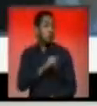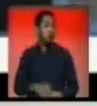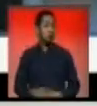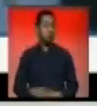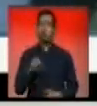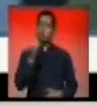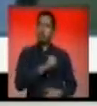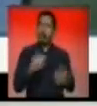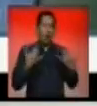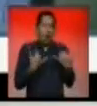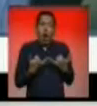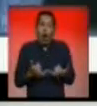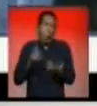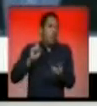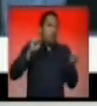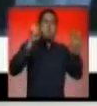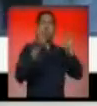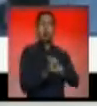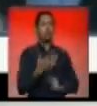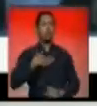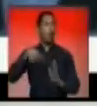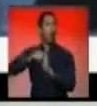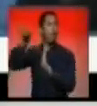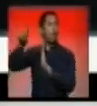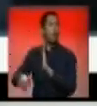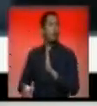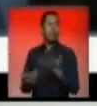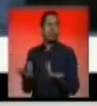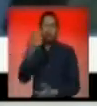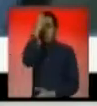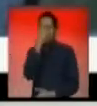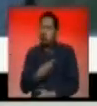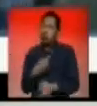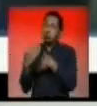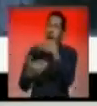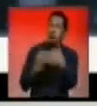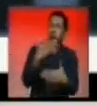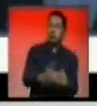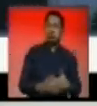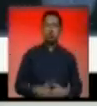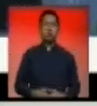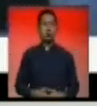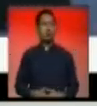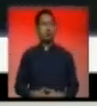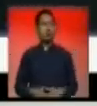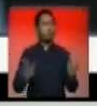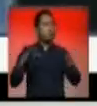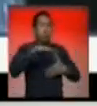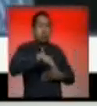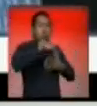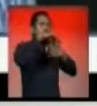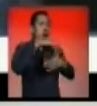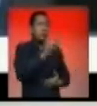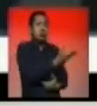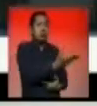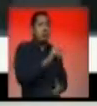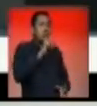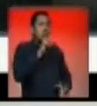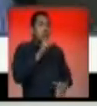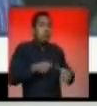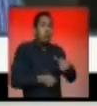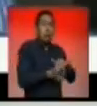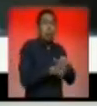la situación ha cambiado. Tengo que hablar con mis abogados y tomar decisiones de... ¿Está, digamos que, pendiente buscar un refugio? ¿Hay